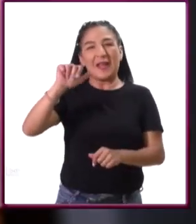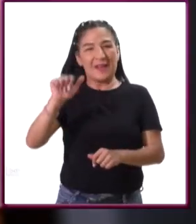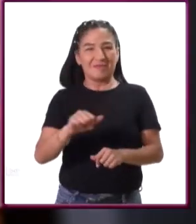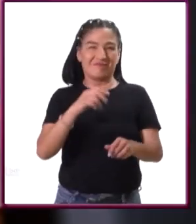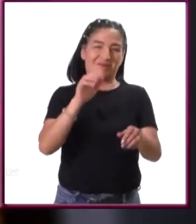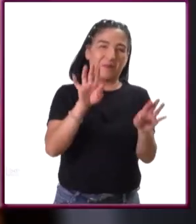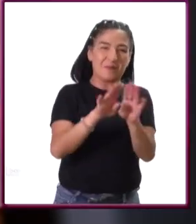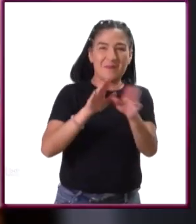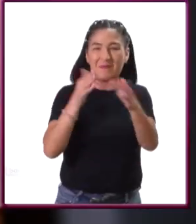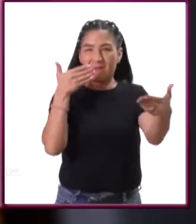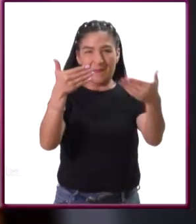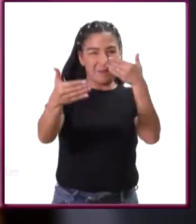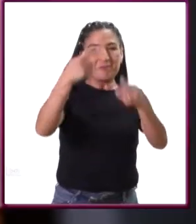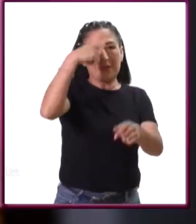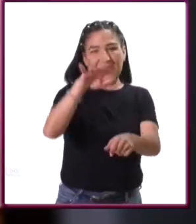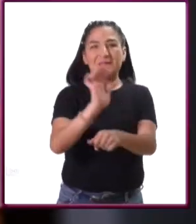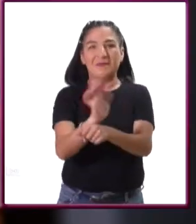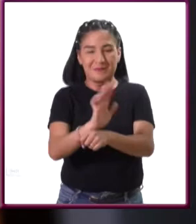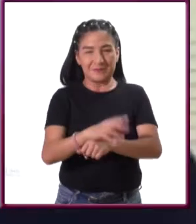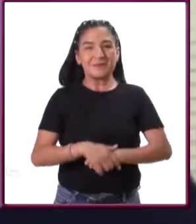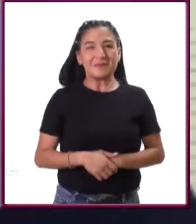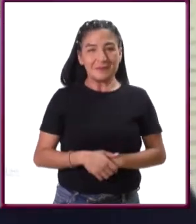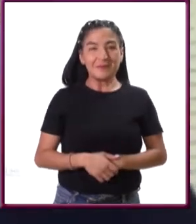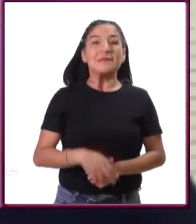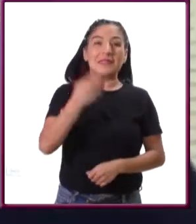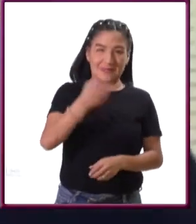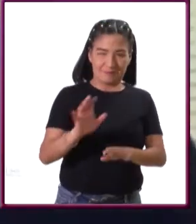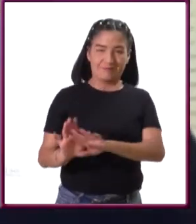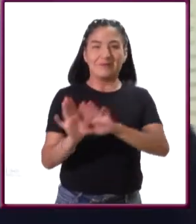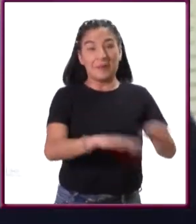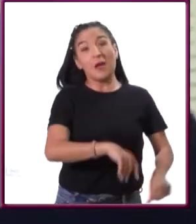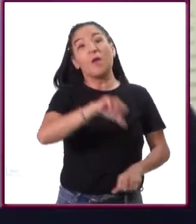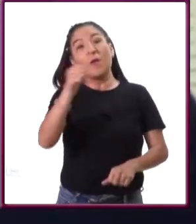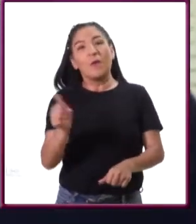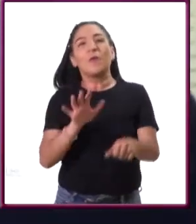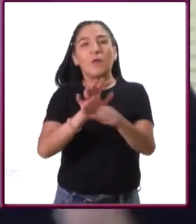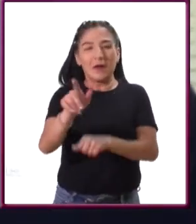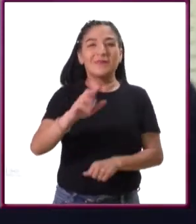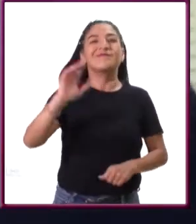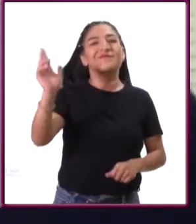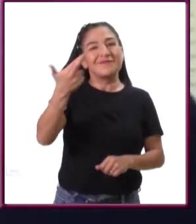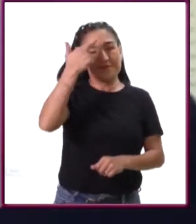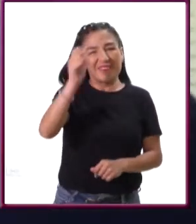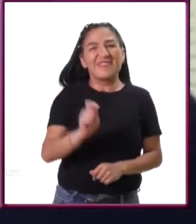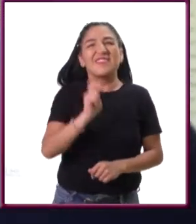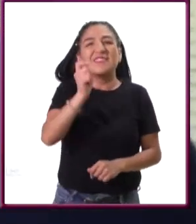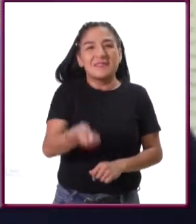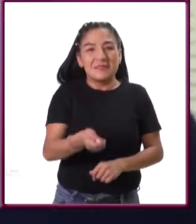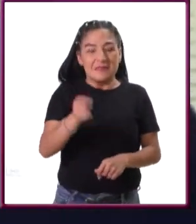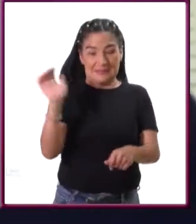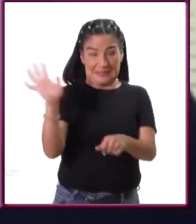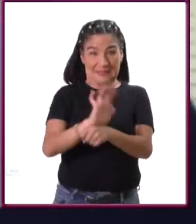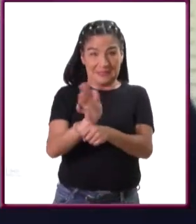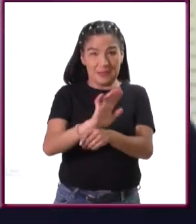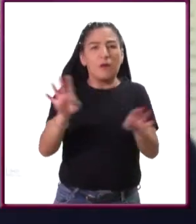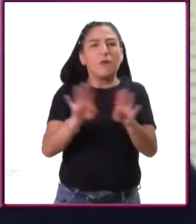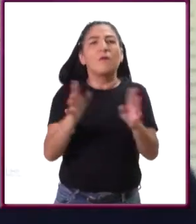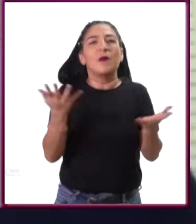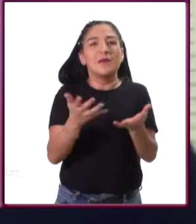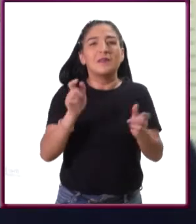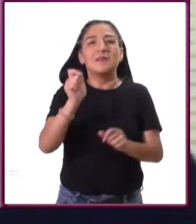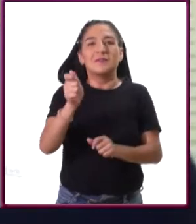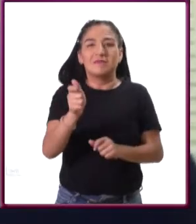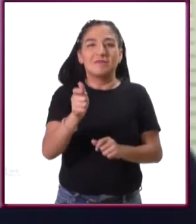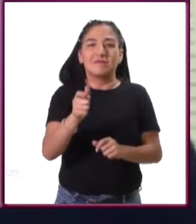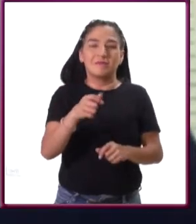estética a sus películas, ¿no? Eso por un lado, pero por otro también recordar que, el cine se hace con aparatos